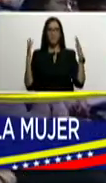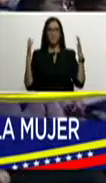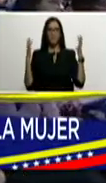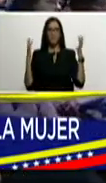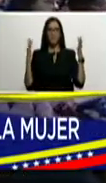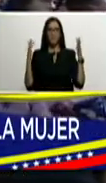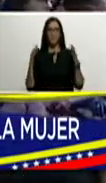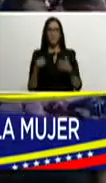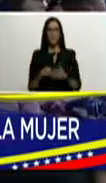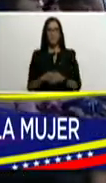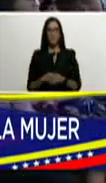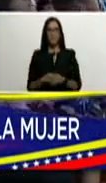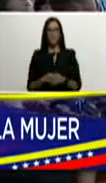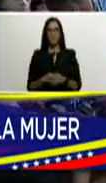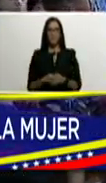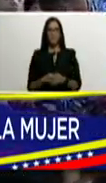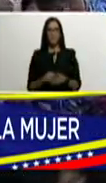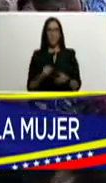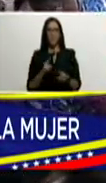Por eso